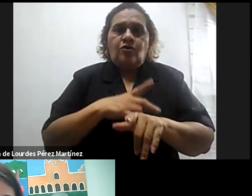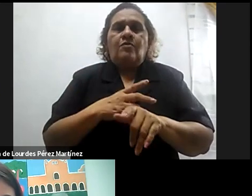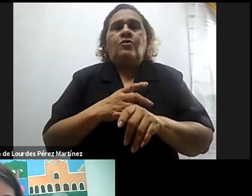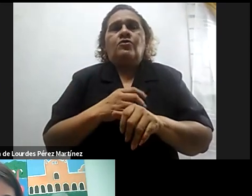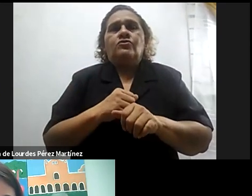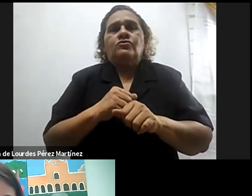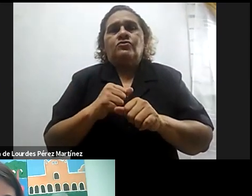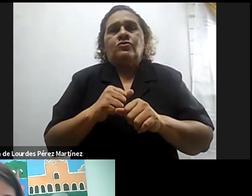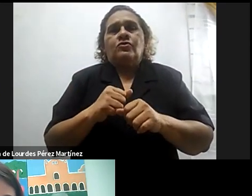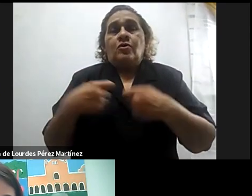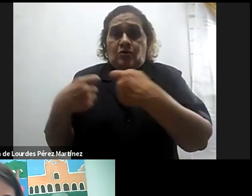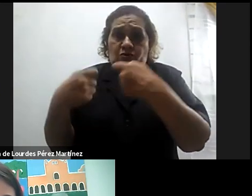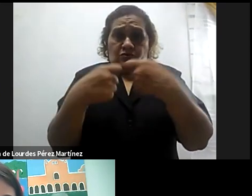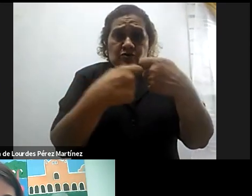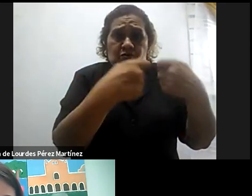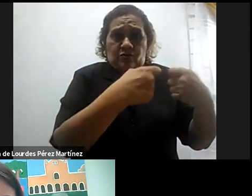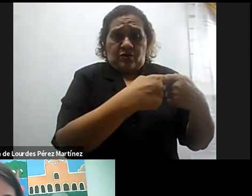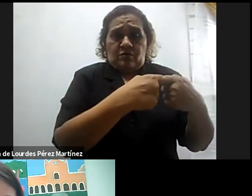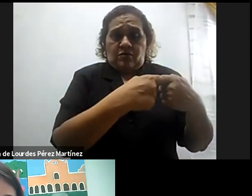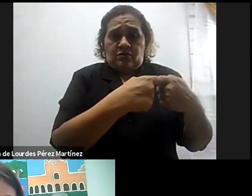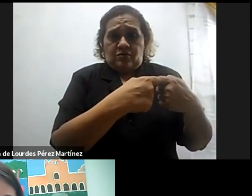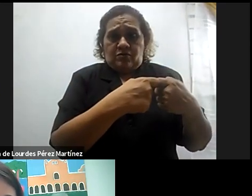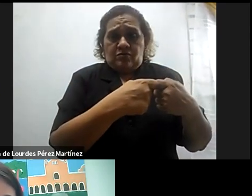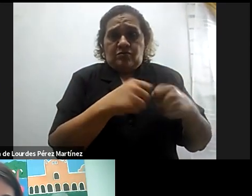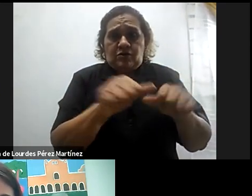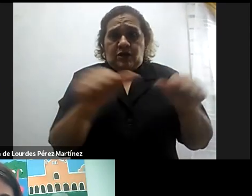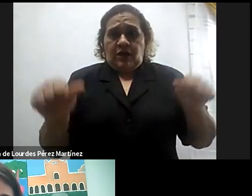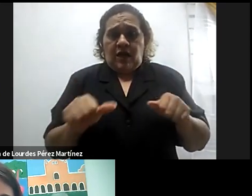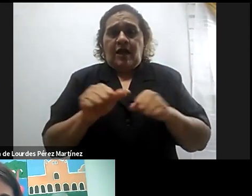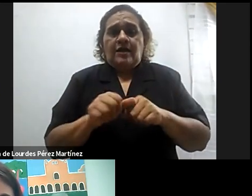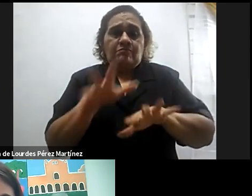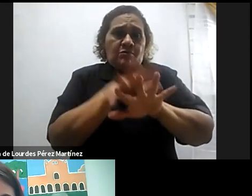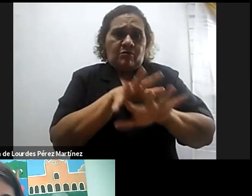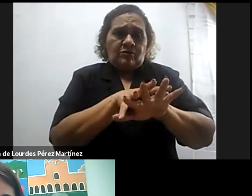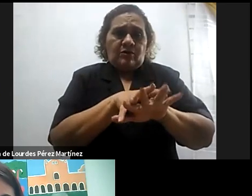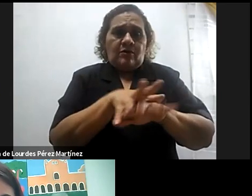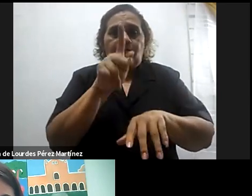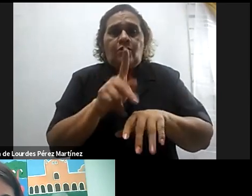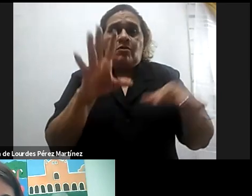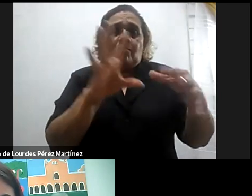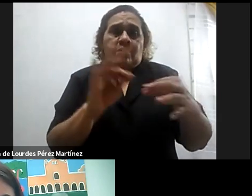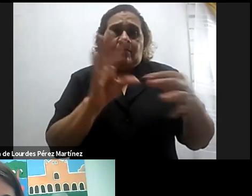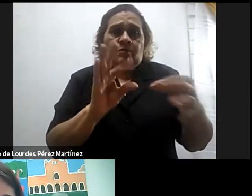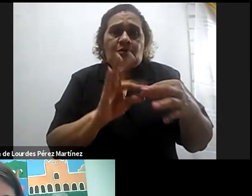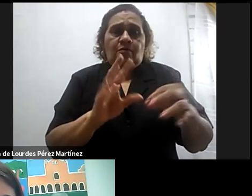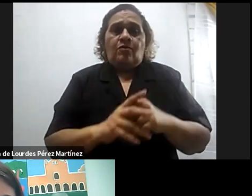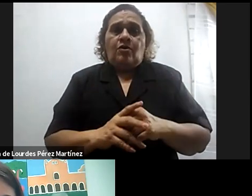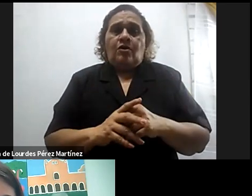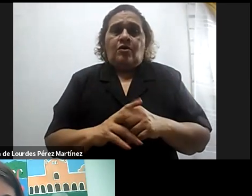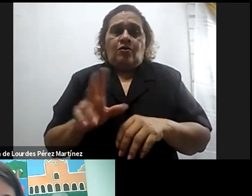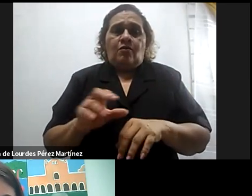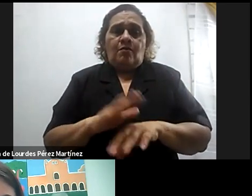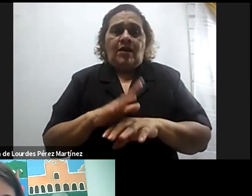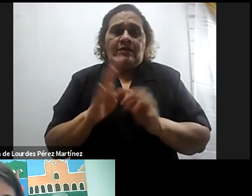contribuimos desde nuestras trincheras, ¿no? Un poco al tema de la inclusión, pero pues como platicábamos antes, pues nuestro principal objetivo, más